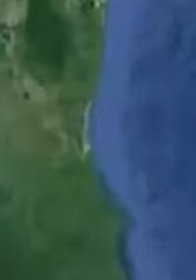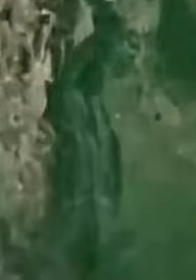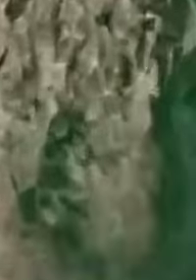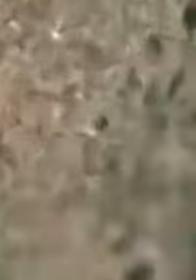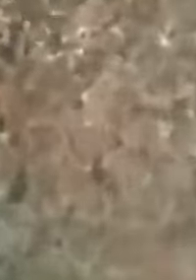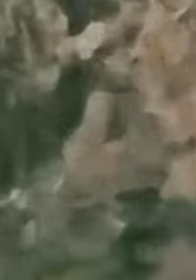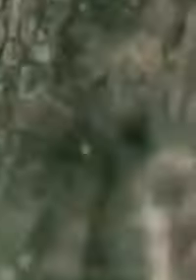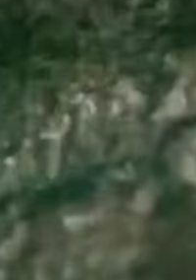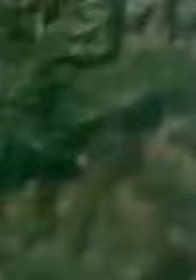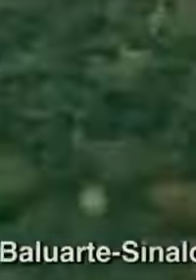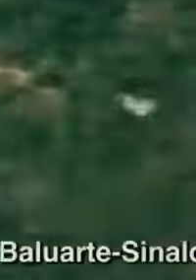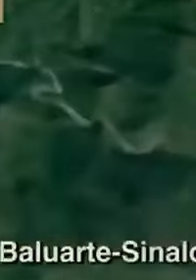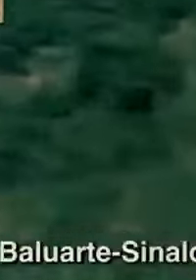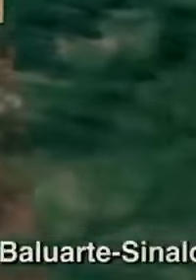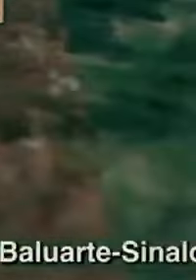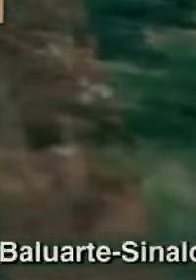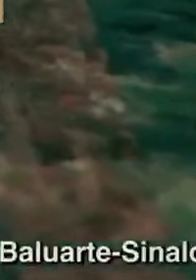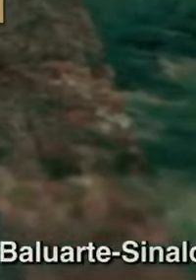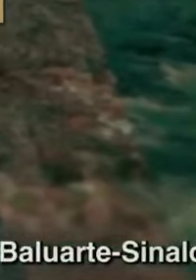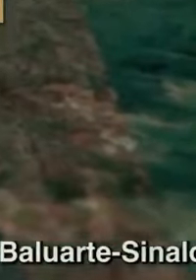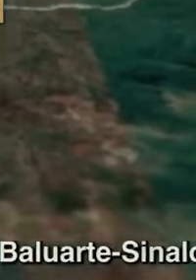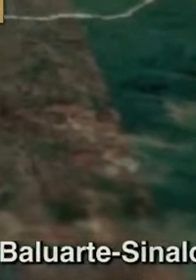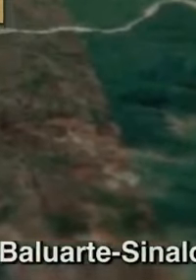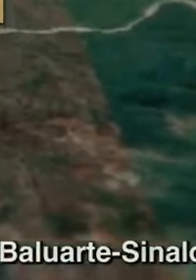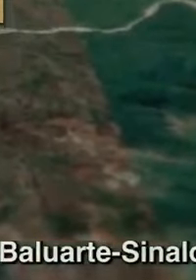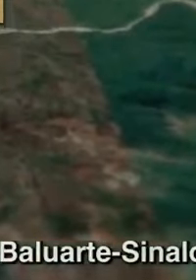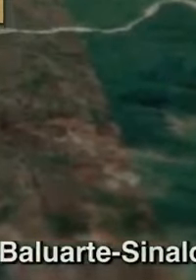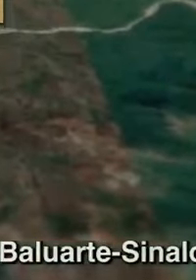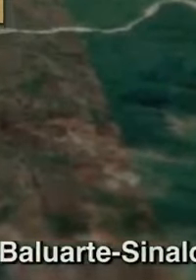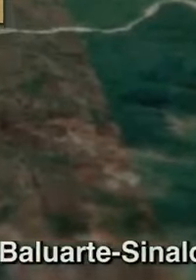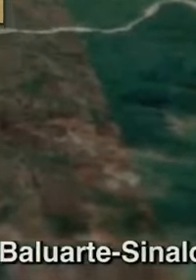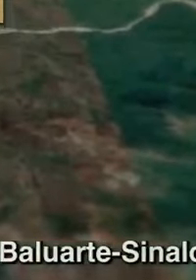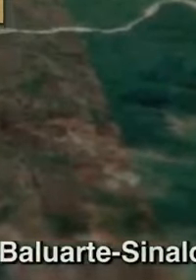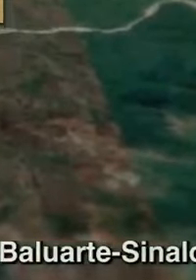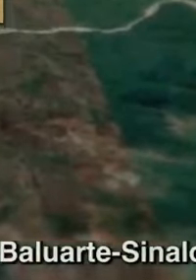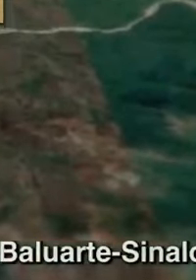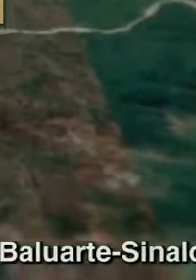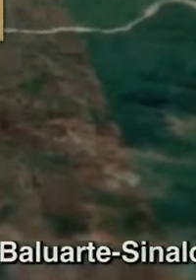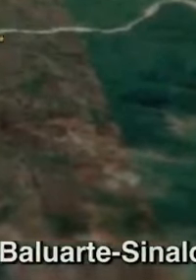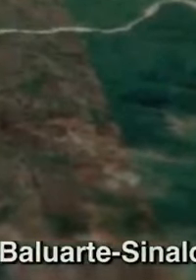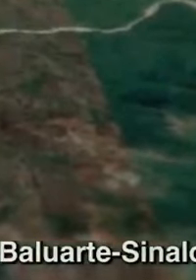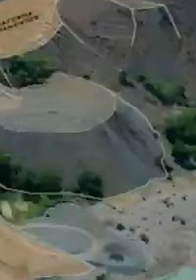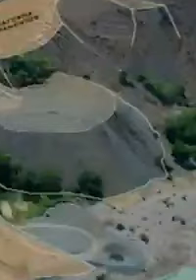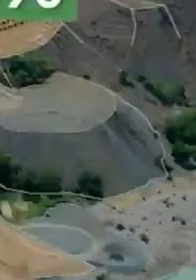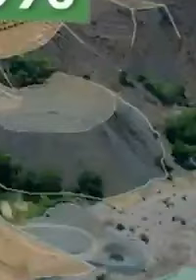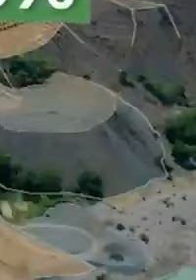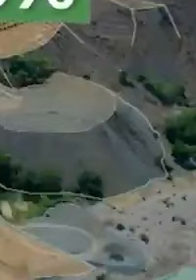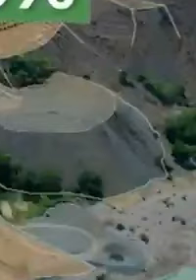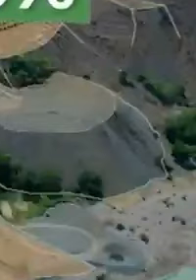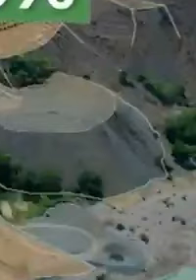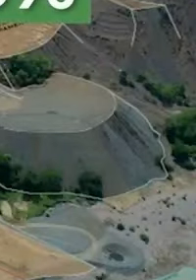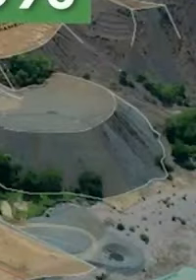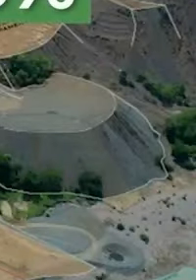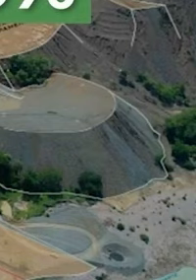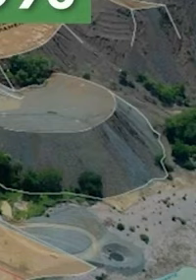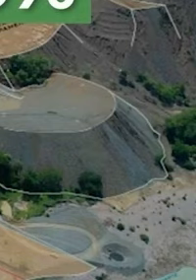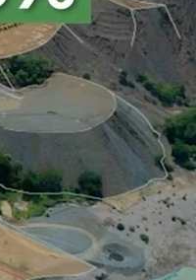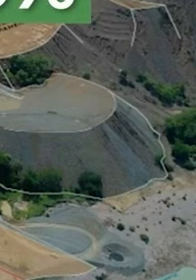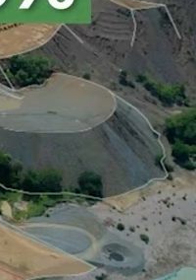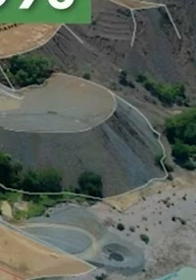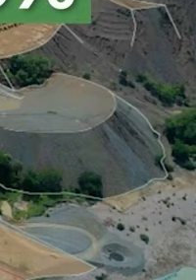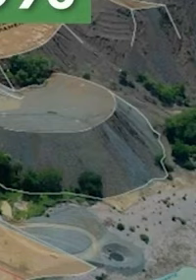La Comisión Nacional del Agua informa del avance en la construcción de la presa Santa María, Río Baluarte, Sinaloa. La presa tiene un avance físico